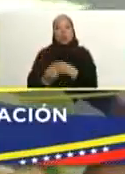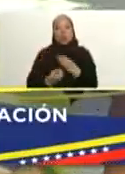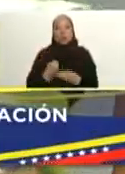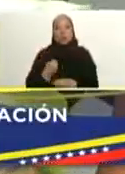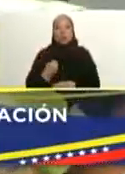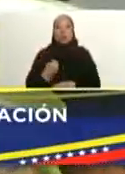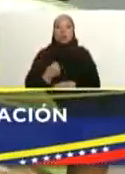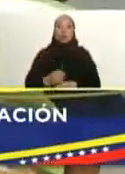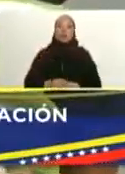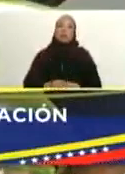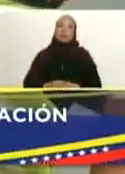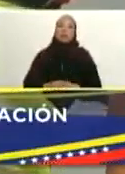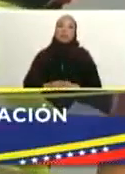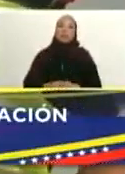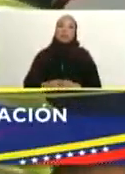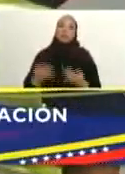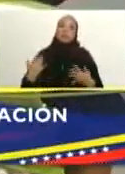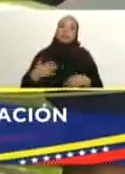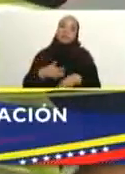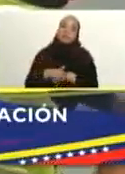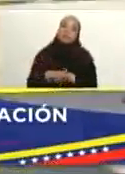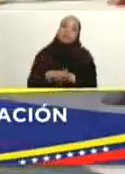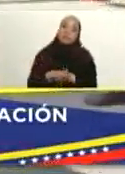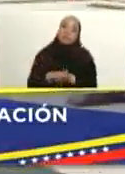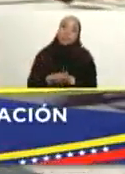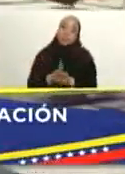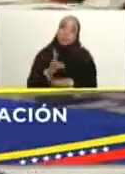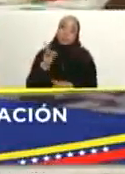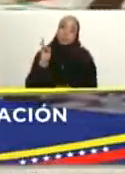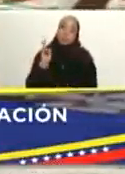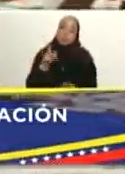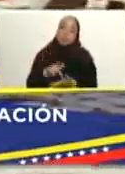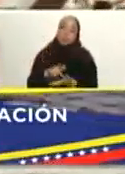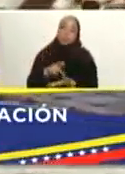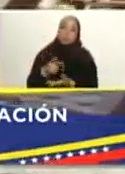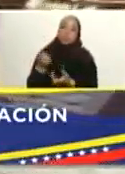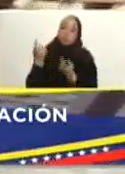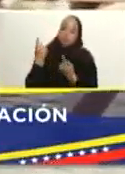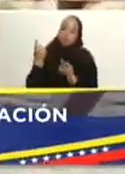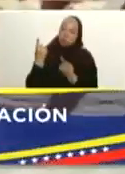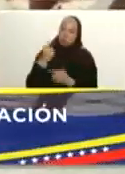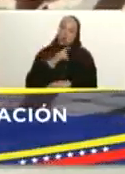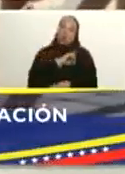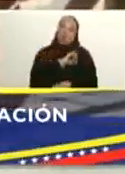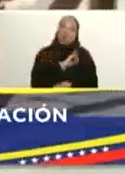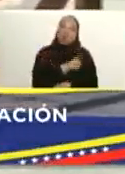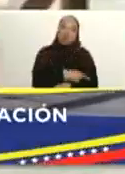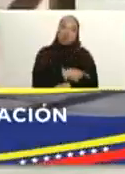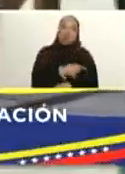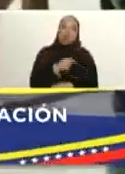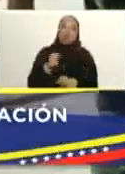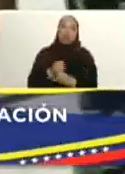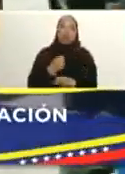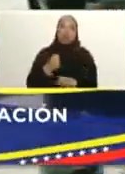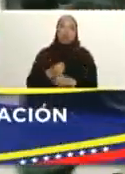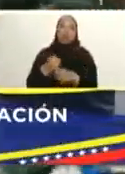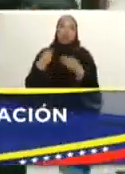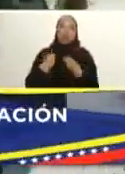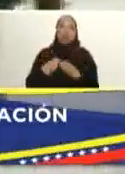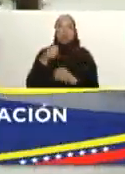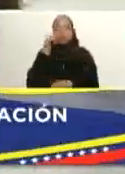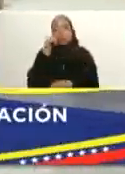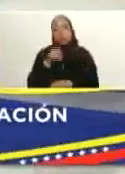de una manera integral, de una manera que permite que nos fortalezcamos haciendo un trabajo en conjunto, el